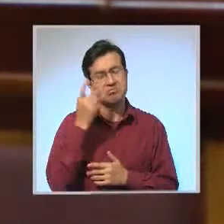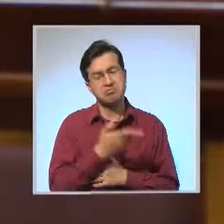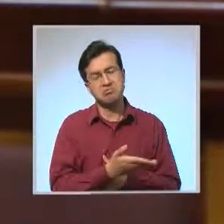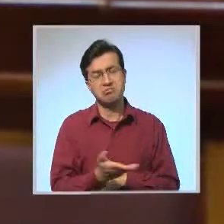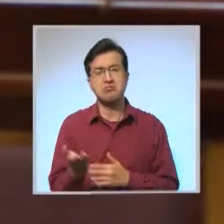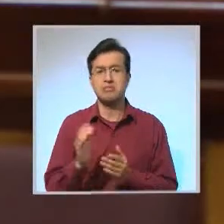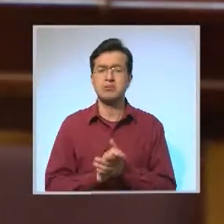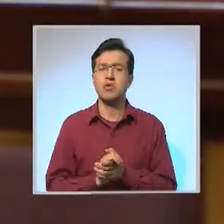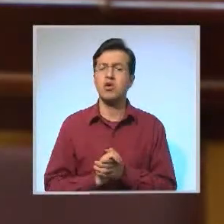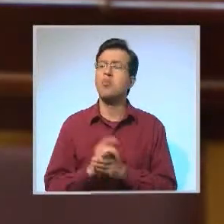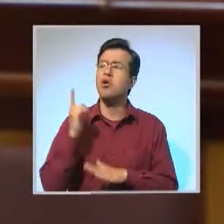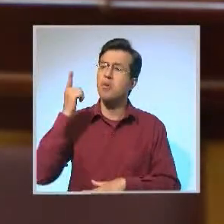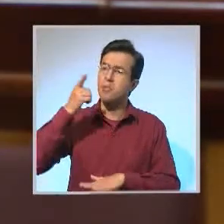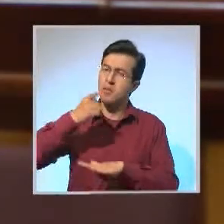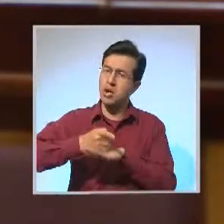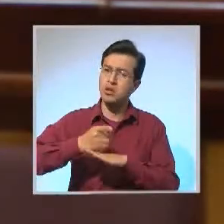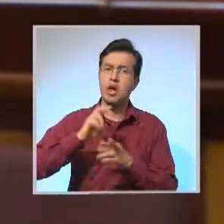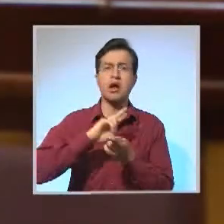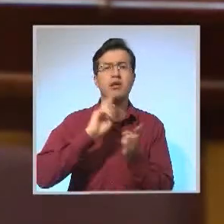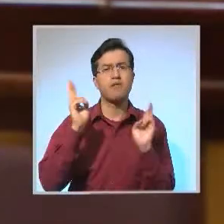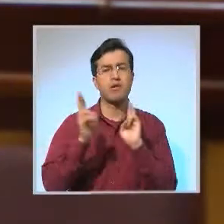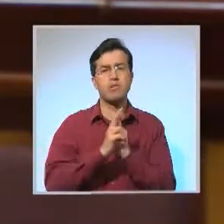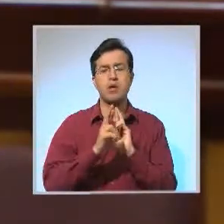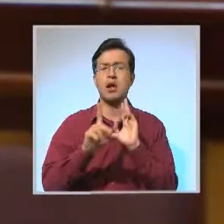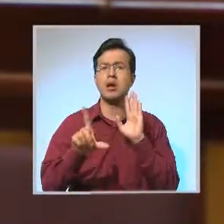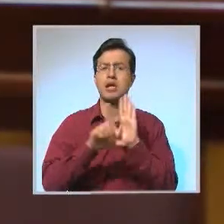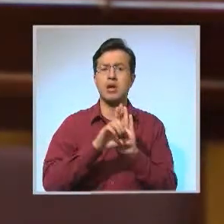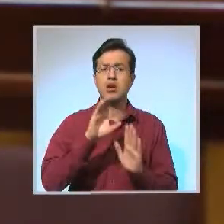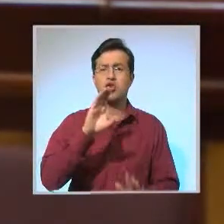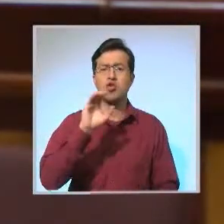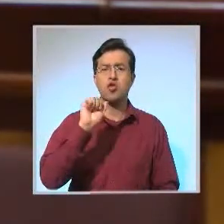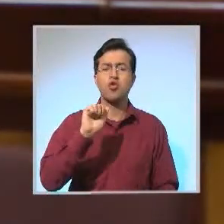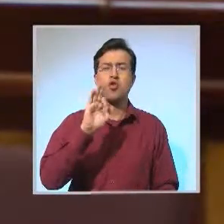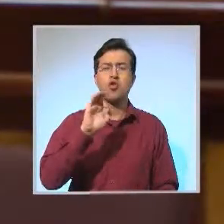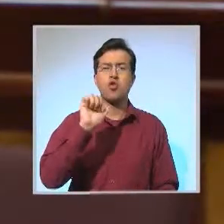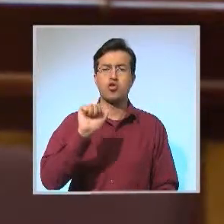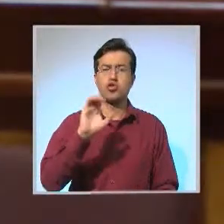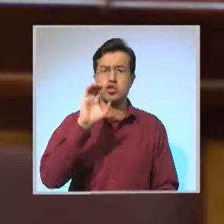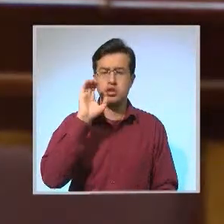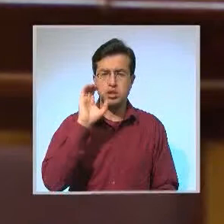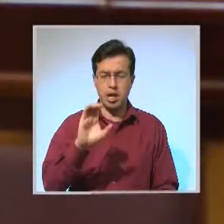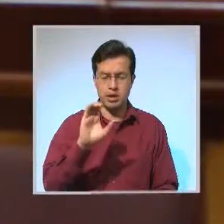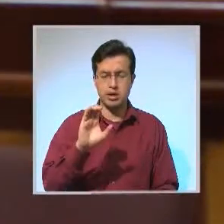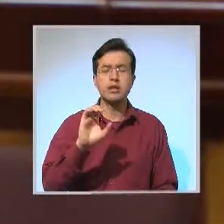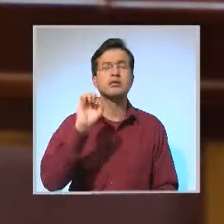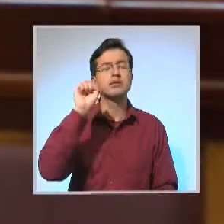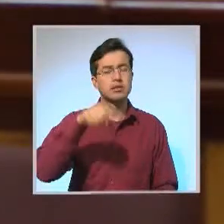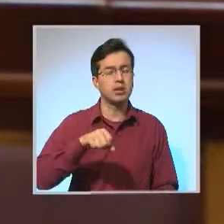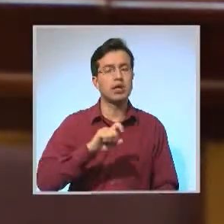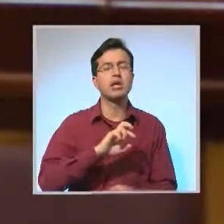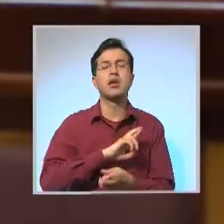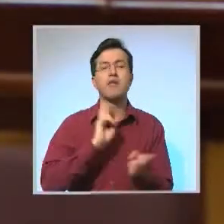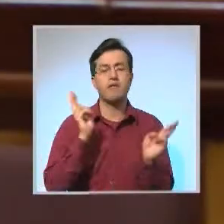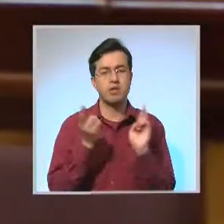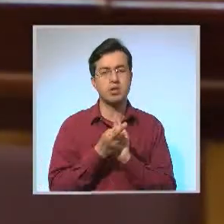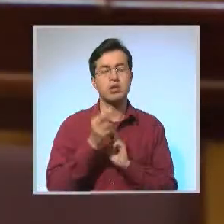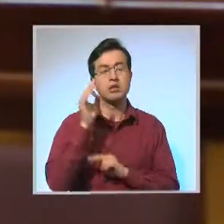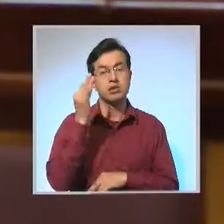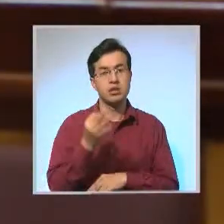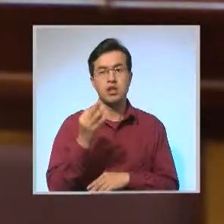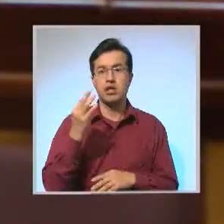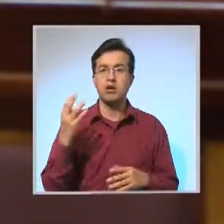como una disposición es reformatoria al código al código de organización en la ley de libre así es y existen